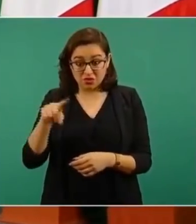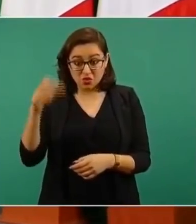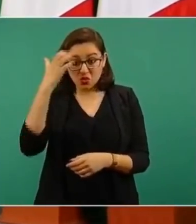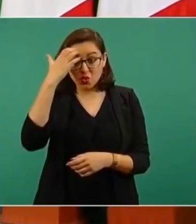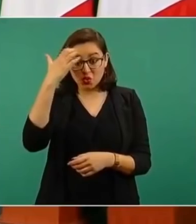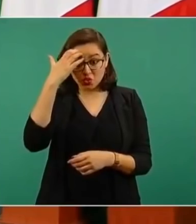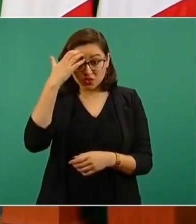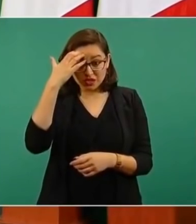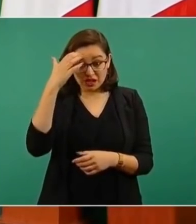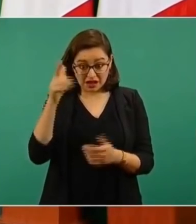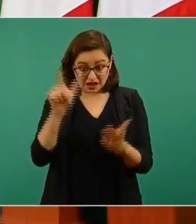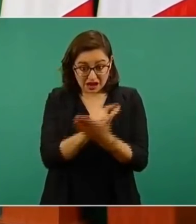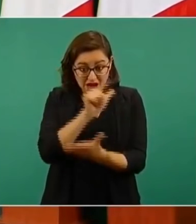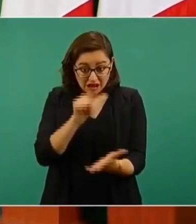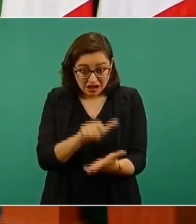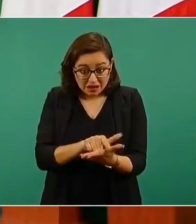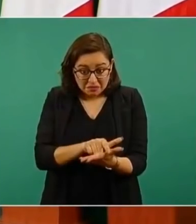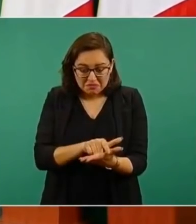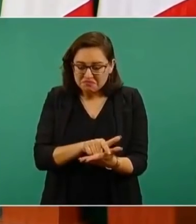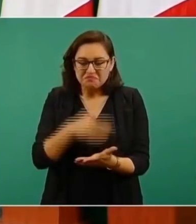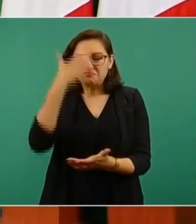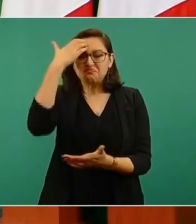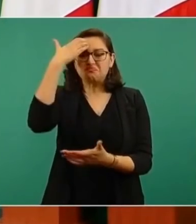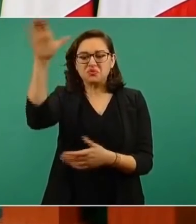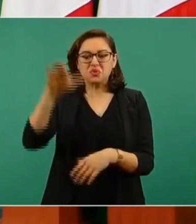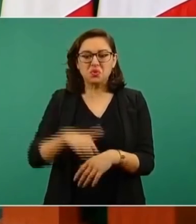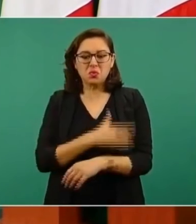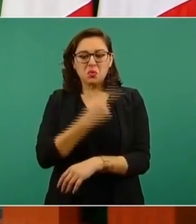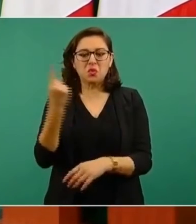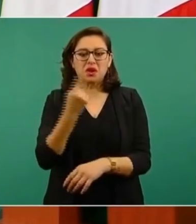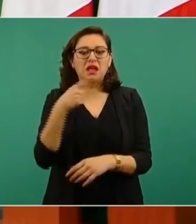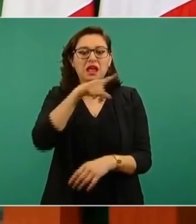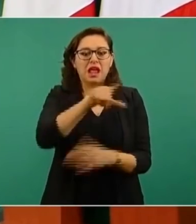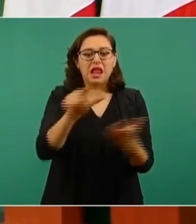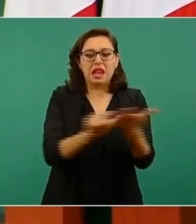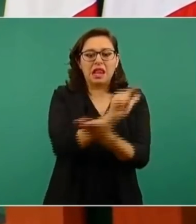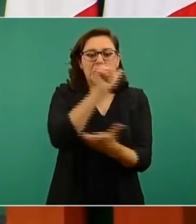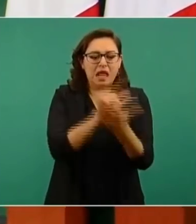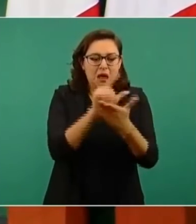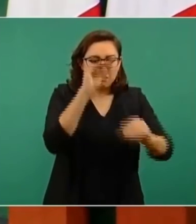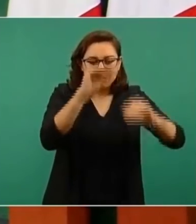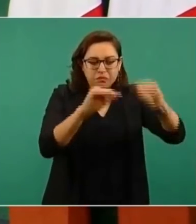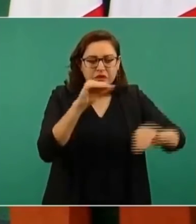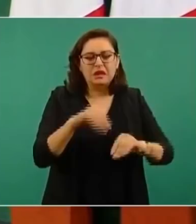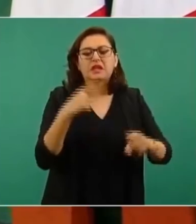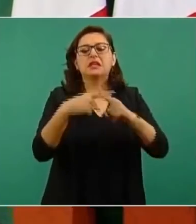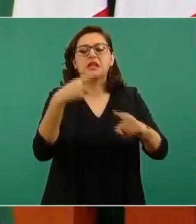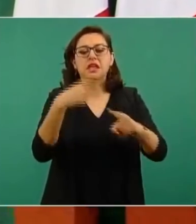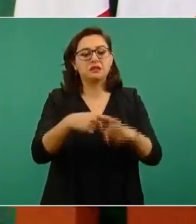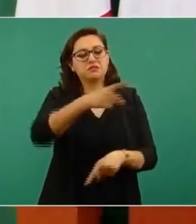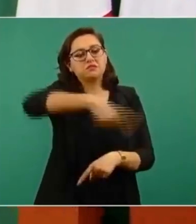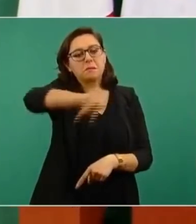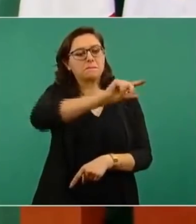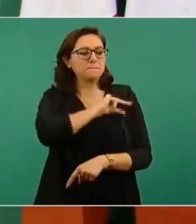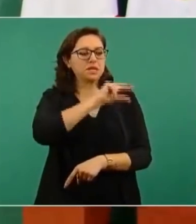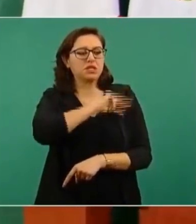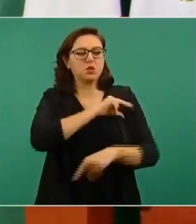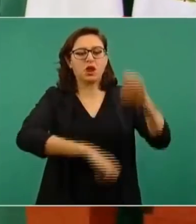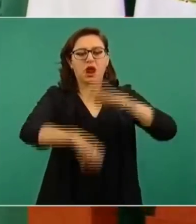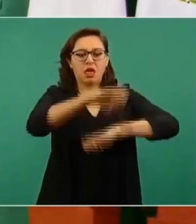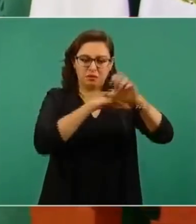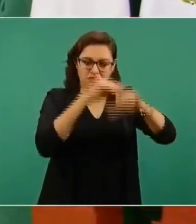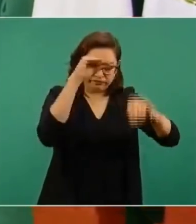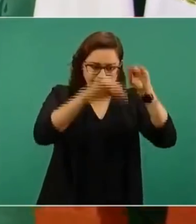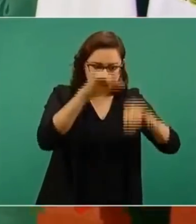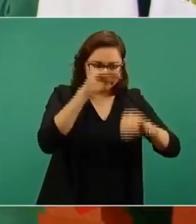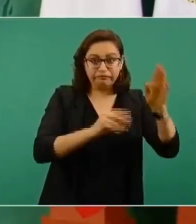los despachos de las empresas petroleras. Es una vergüenza todo